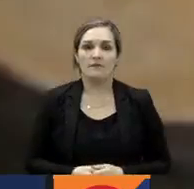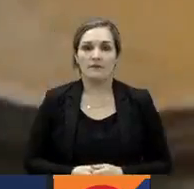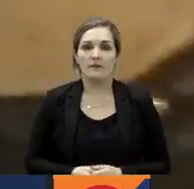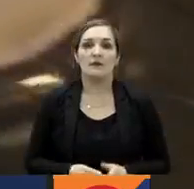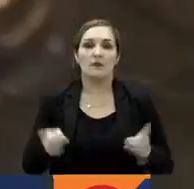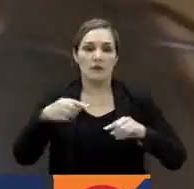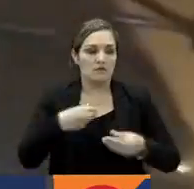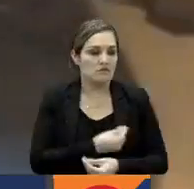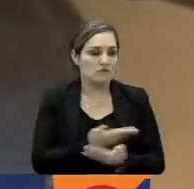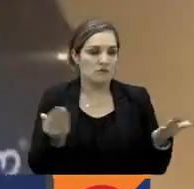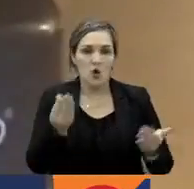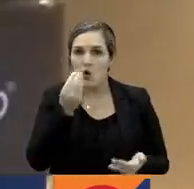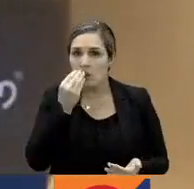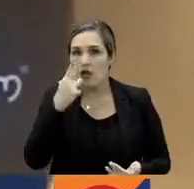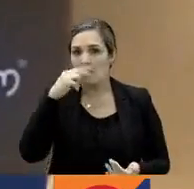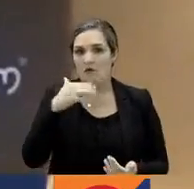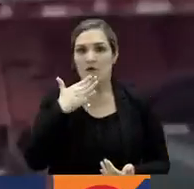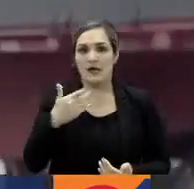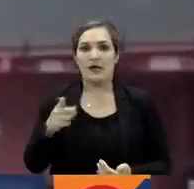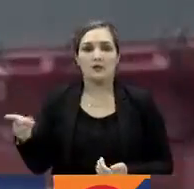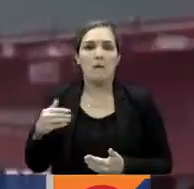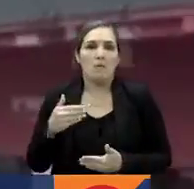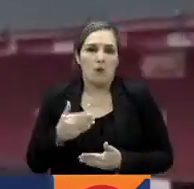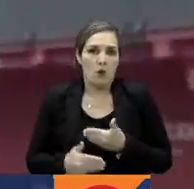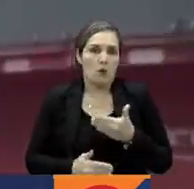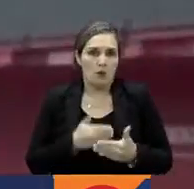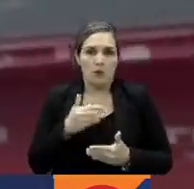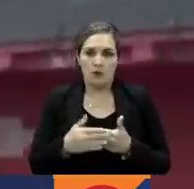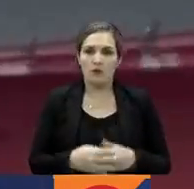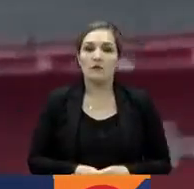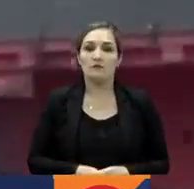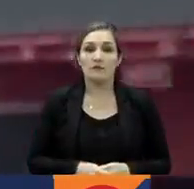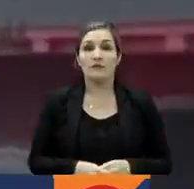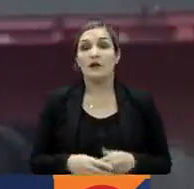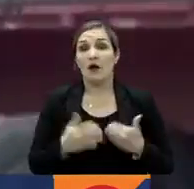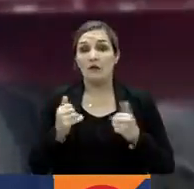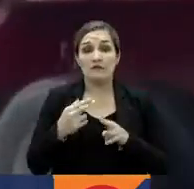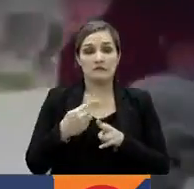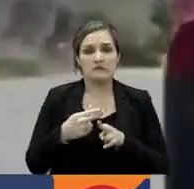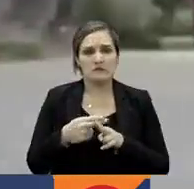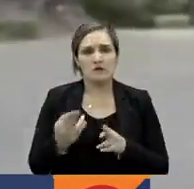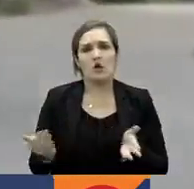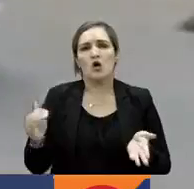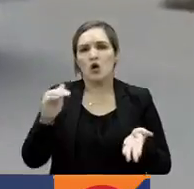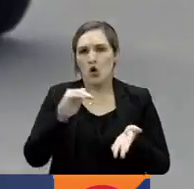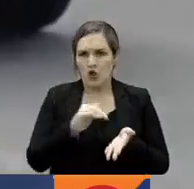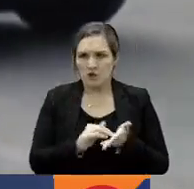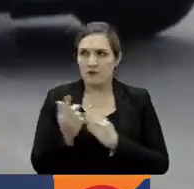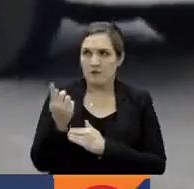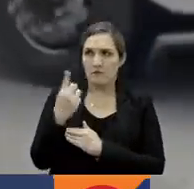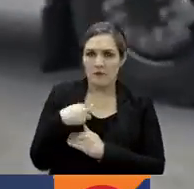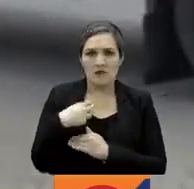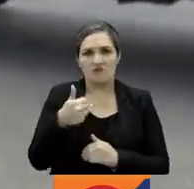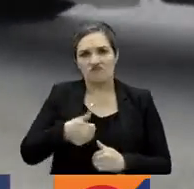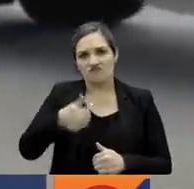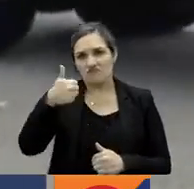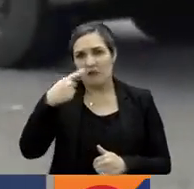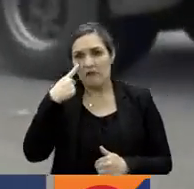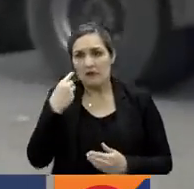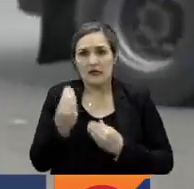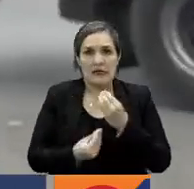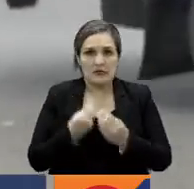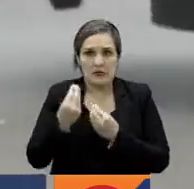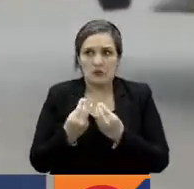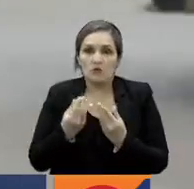darle la comida a mis hijos, poco a poco. Se espera una nueva directriz de las autoridades para proceder con el desplazamiento del